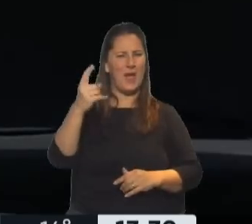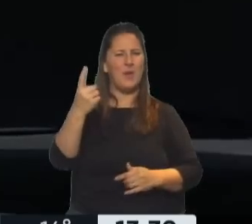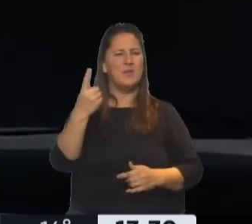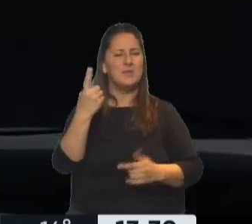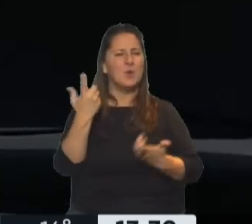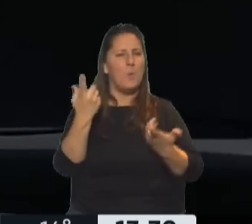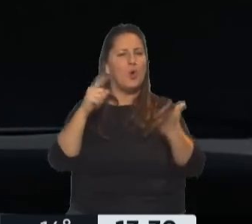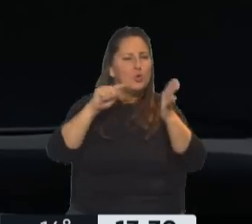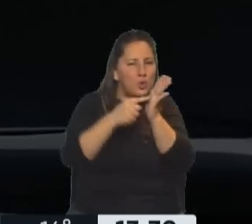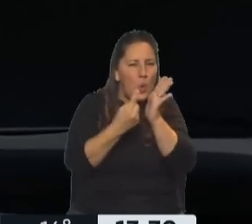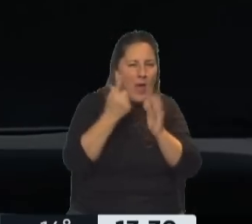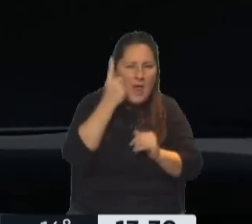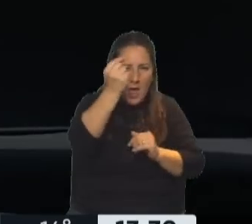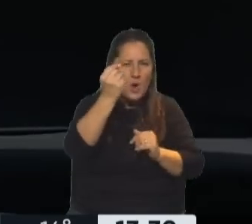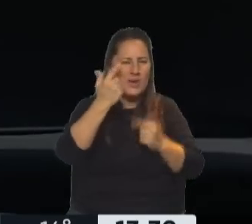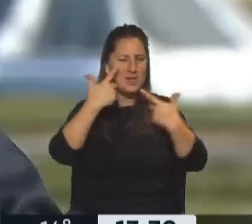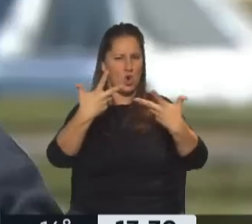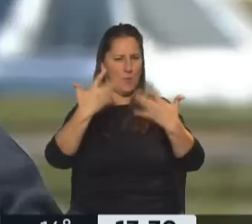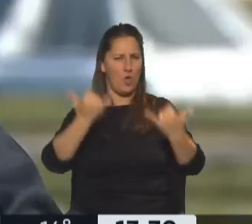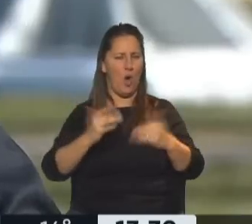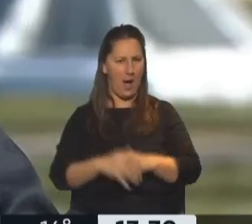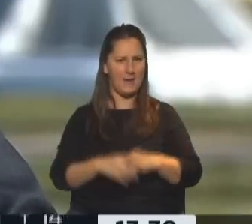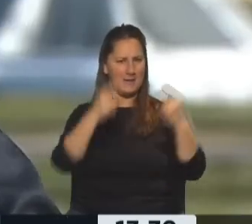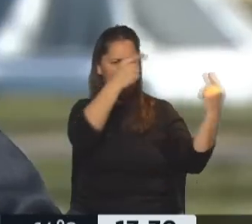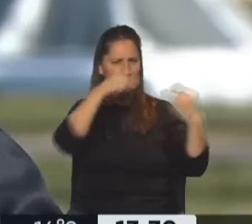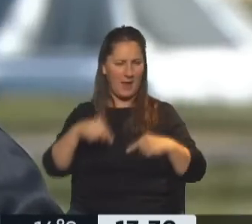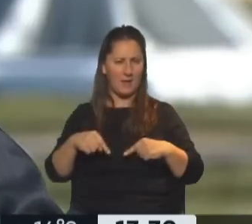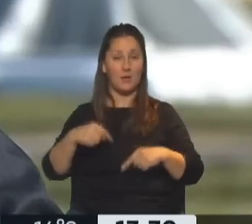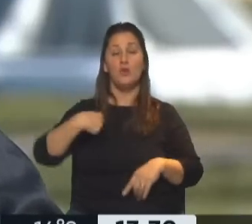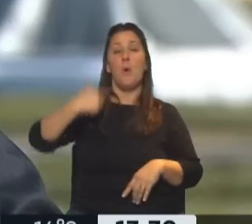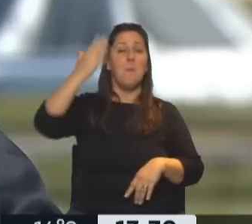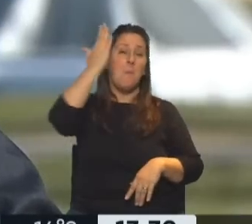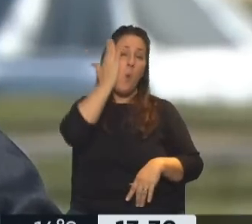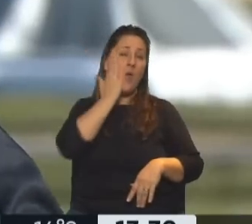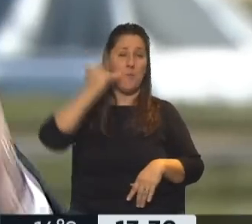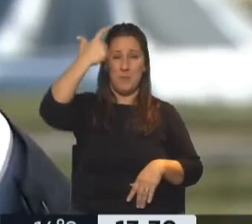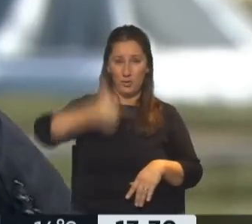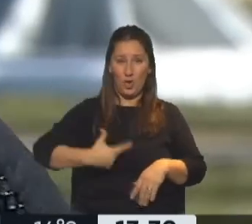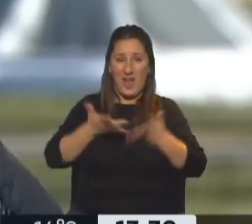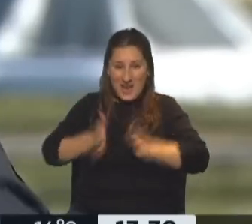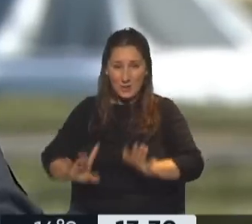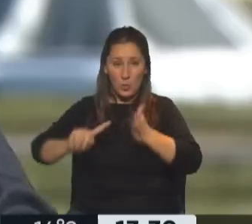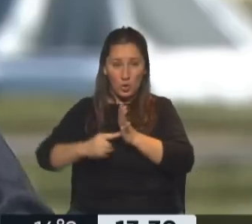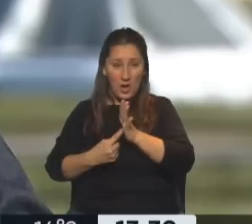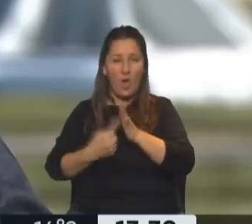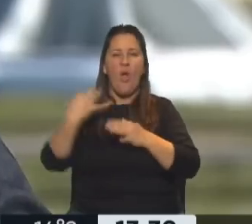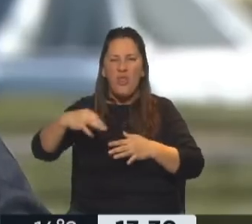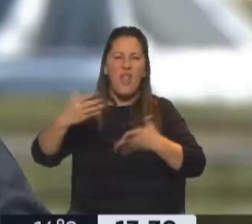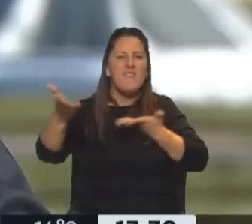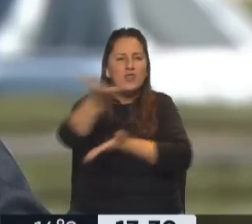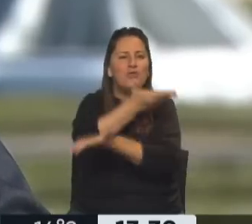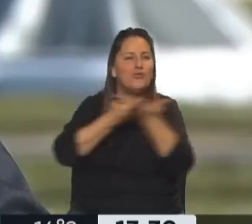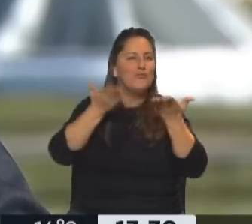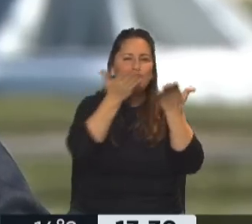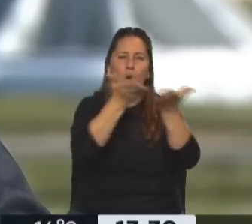las ciudades del interior de la patria. Y como soy un buen porteño debe ser solidario con el resto de